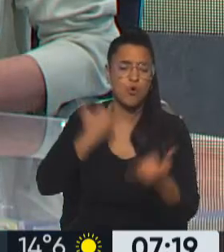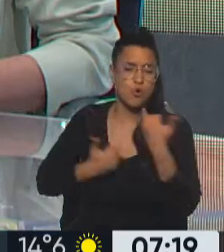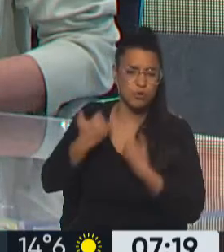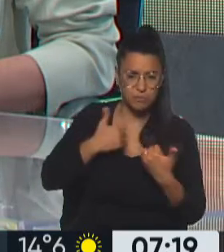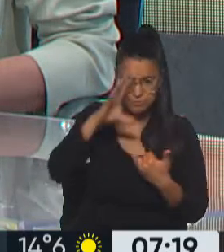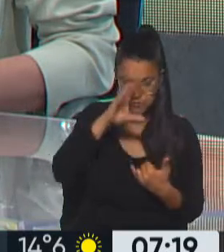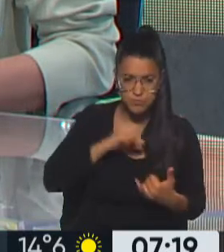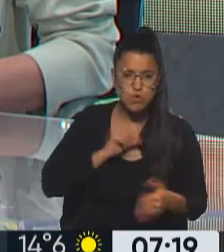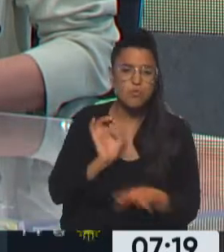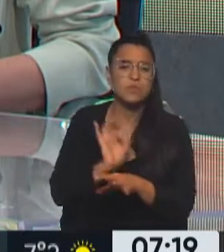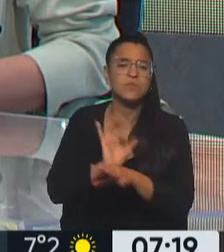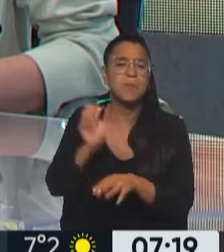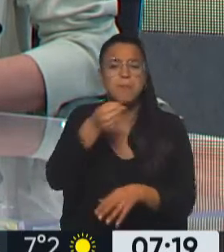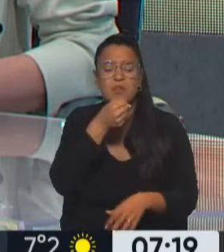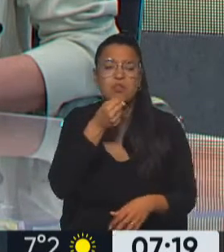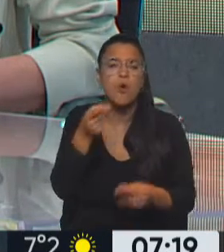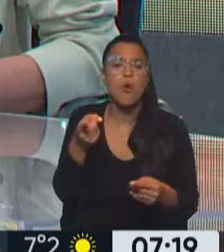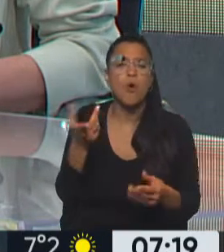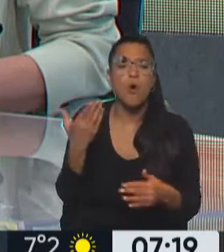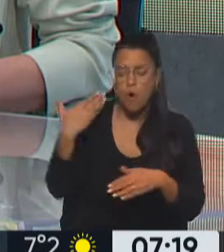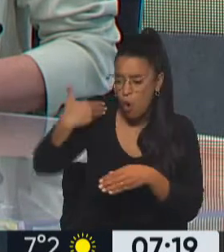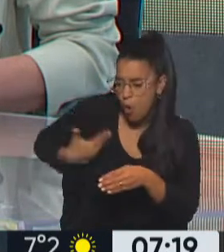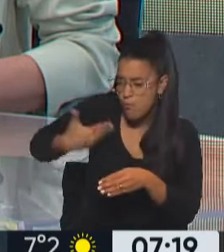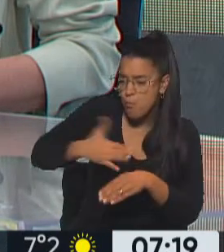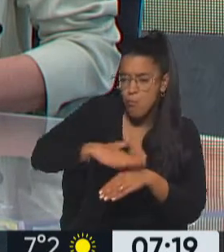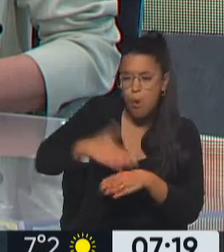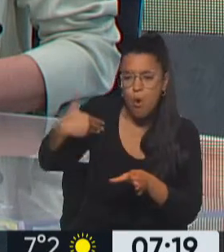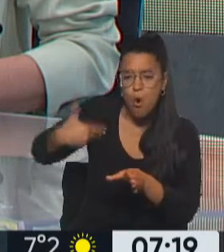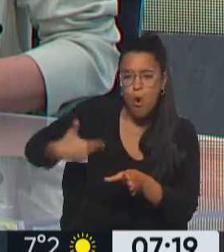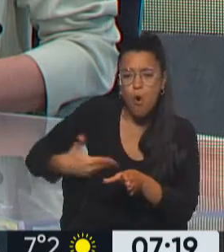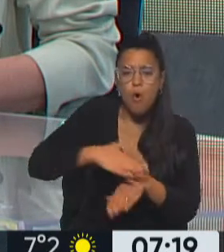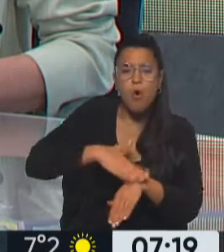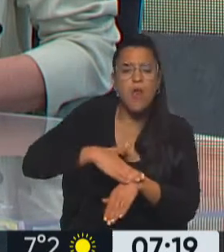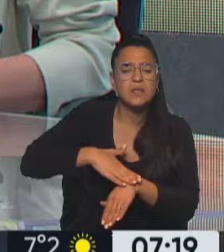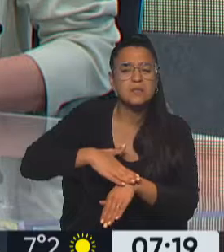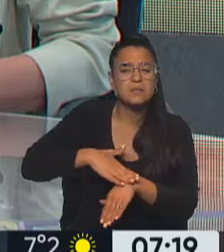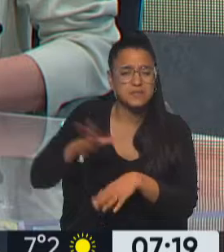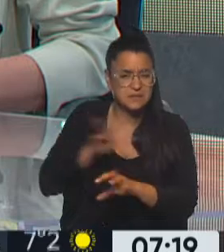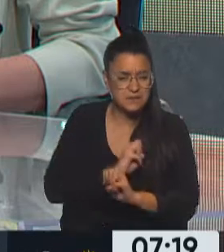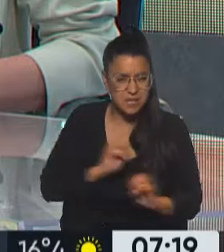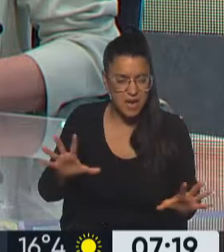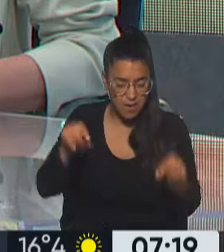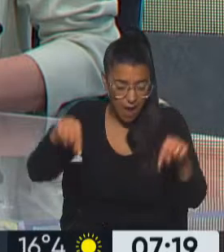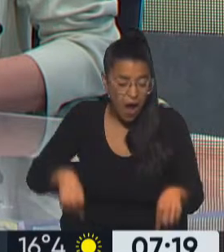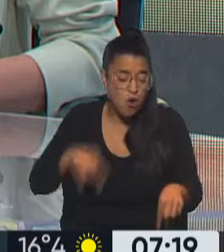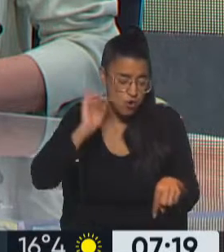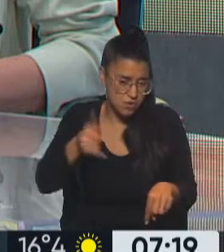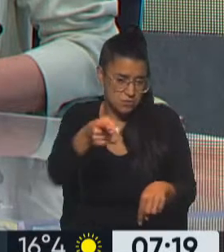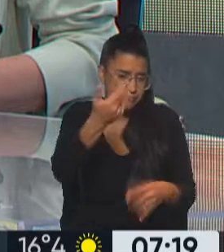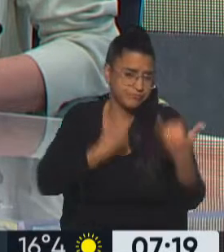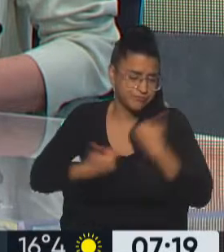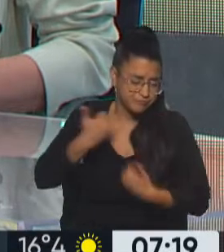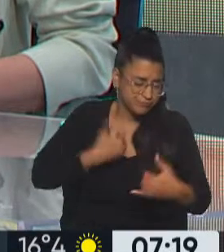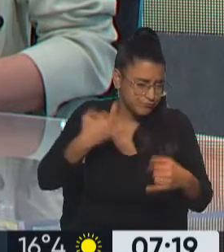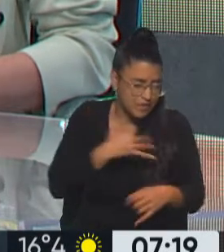relatarnos, como si fueras un periodista, cuál fue la crónica de esas horas? Son terribles las actuales también, como lo estás